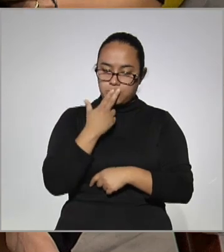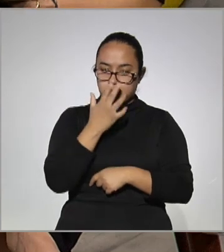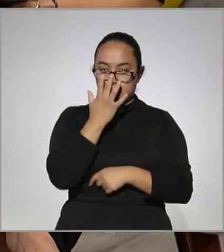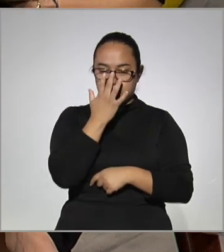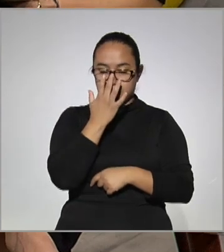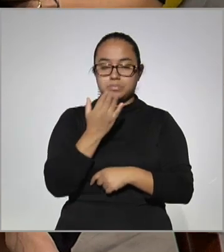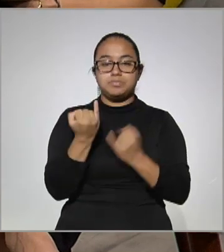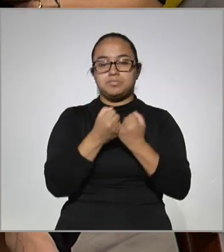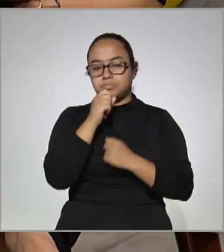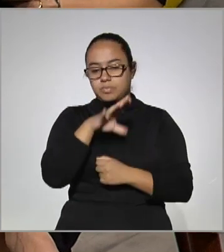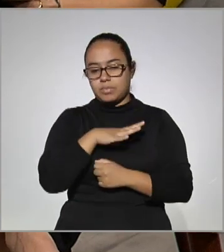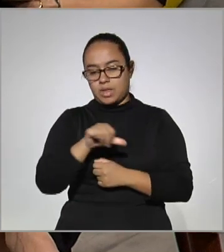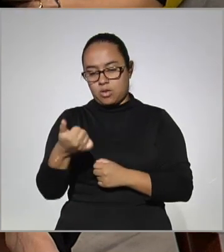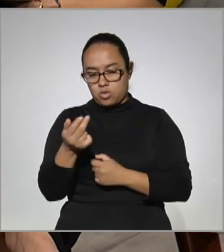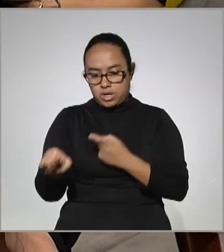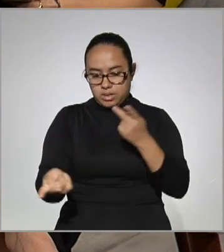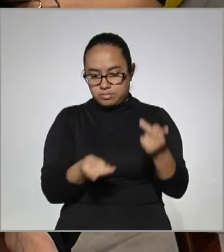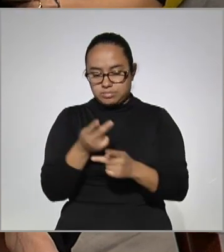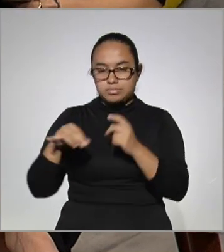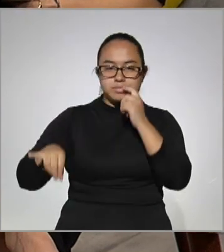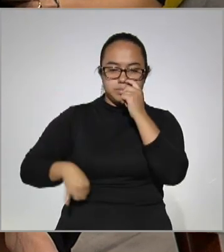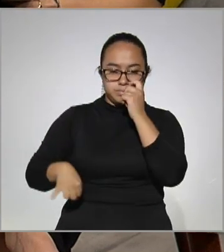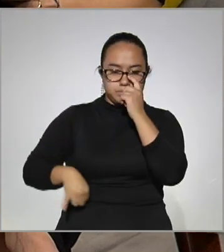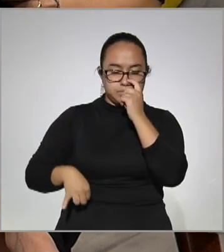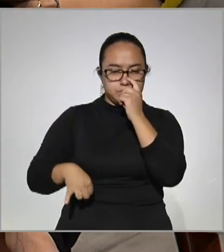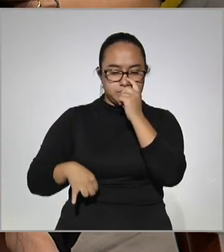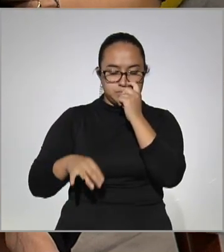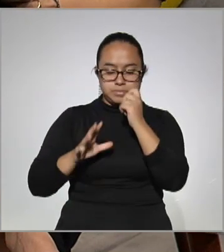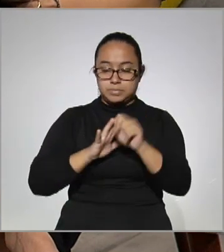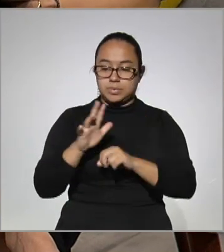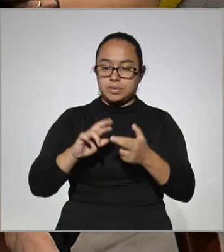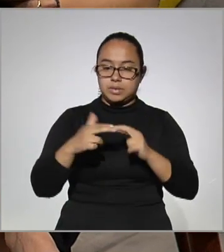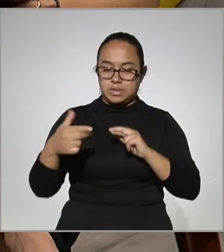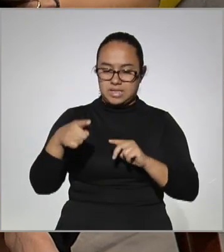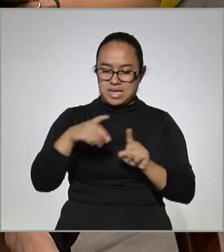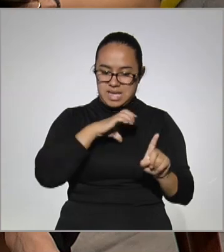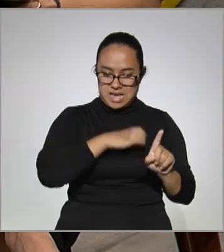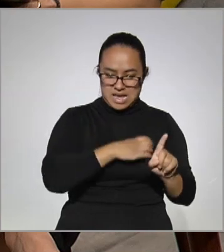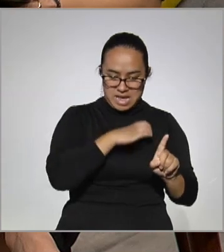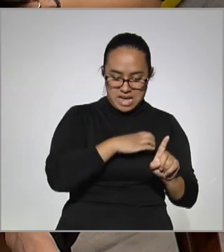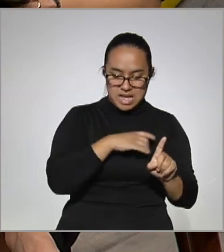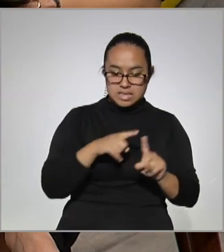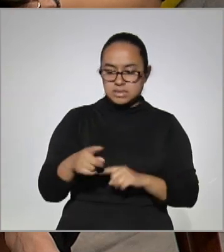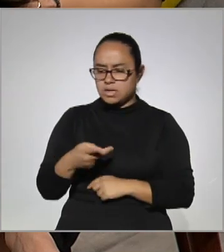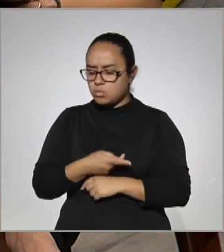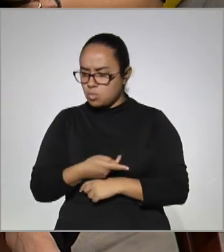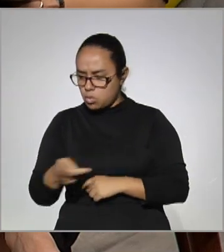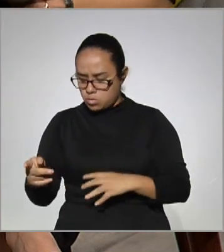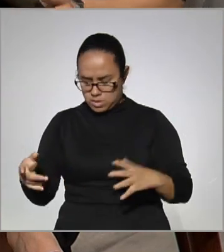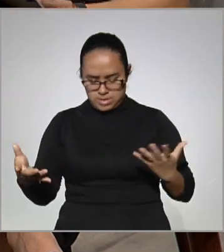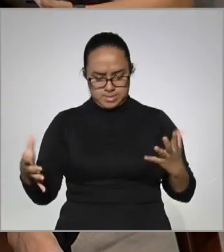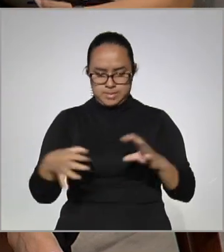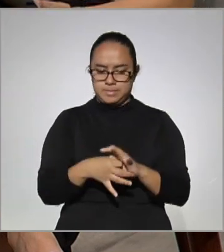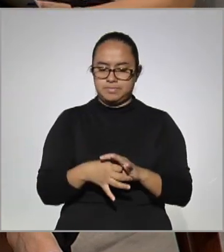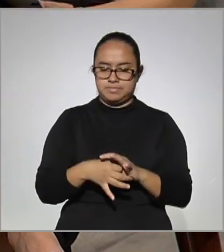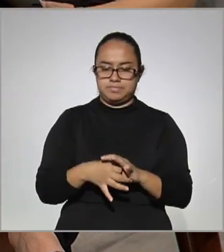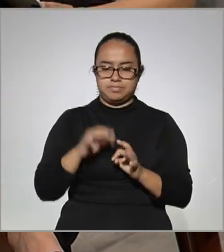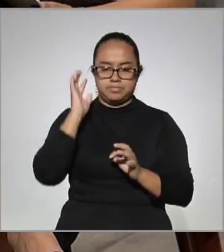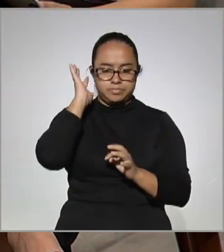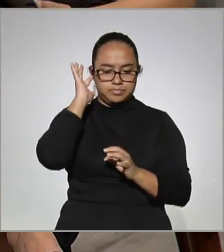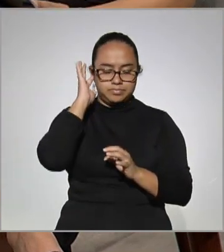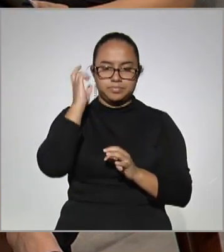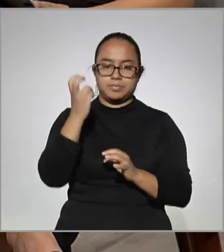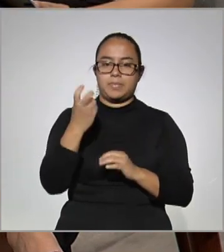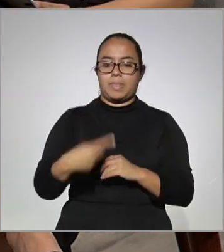también tenemos otras preguntas muy interesantes sobre la relación que tiene el cáncer con la pobreza. Eso es algo que le